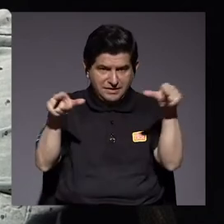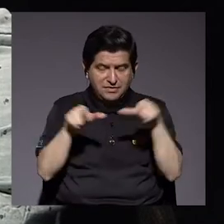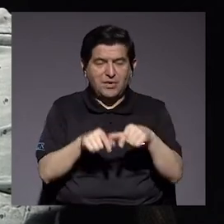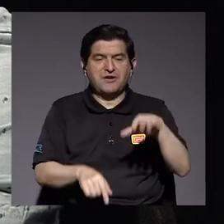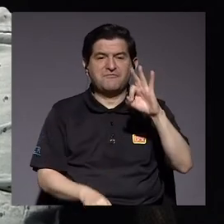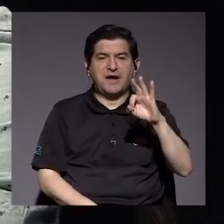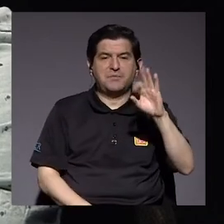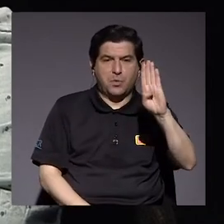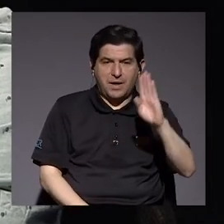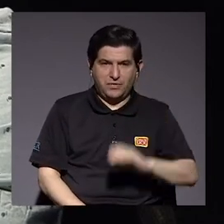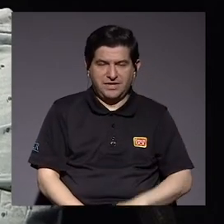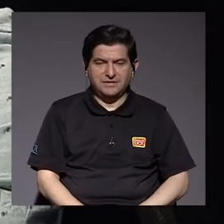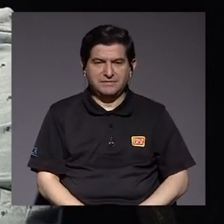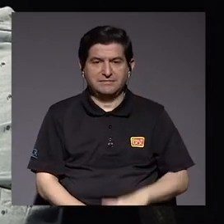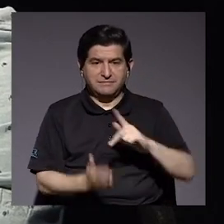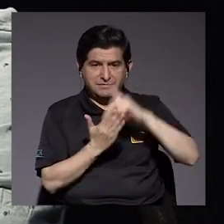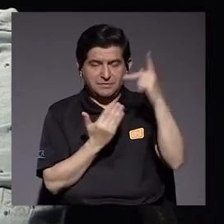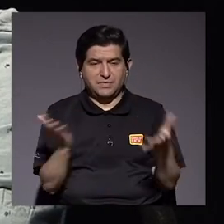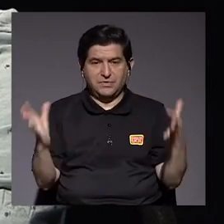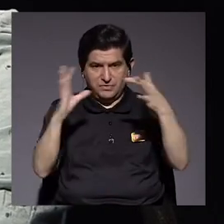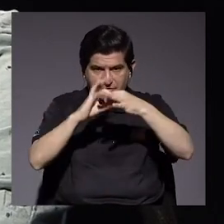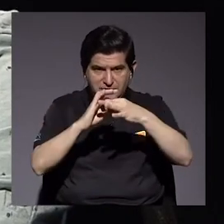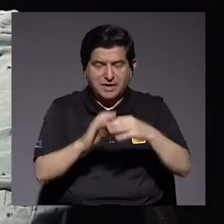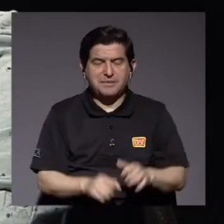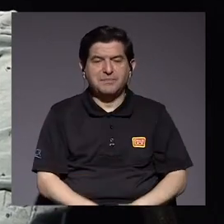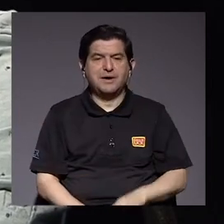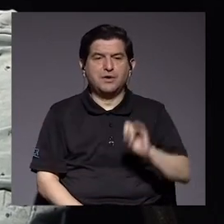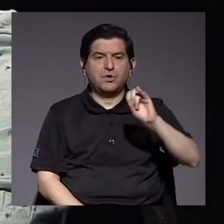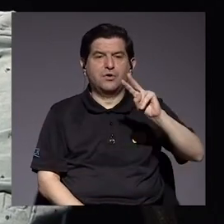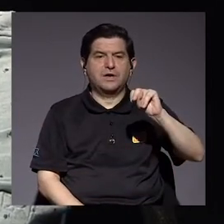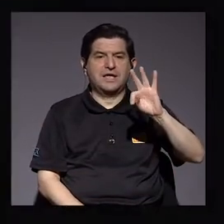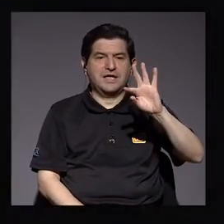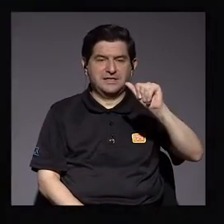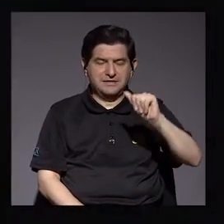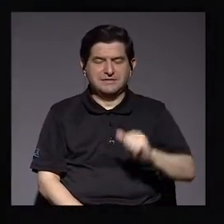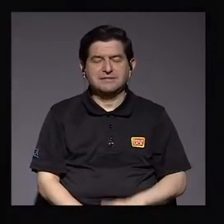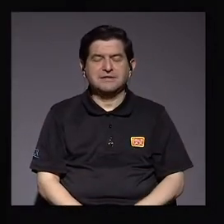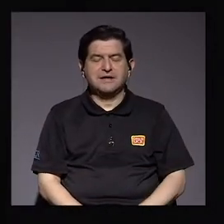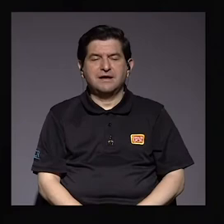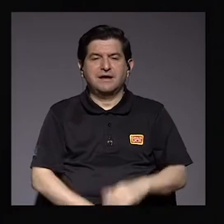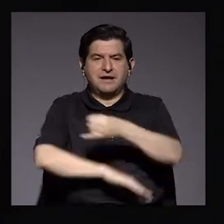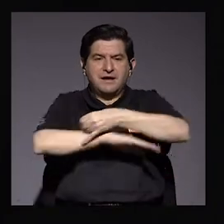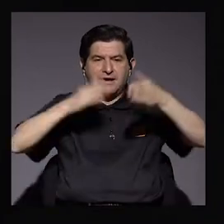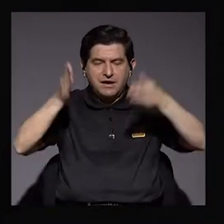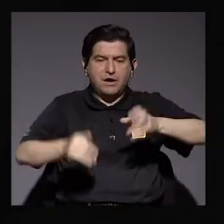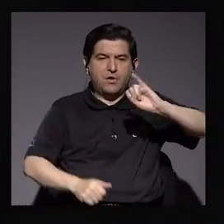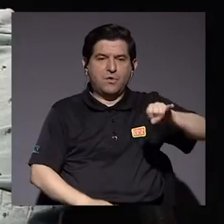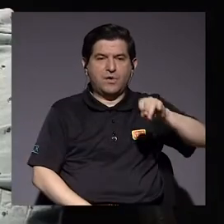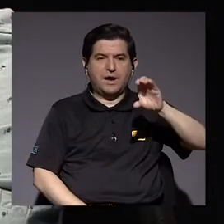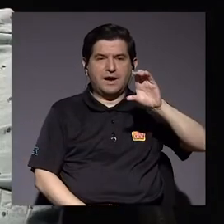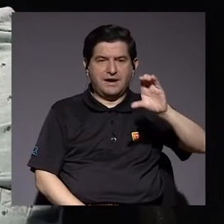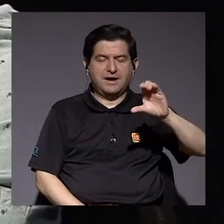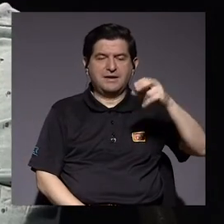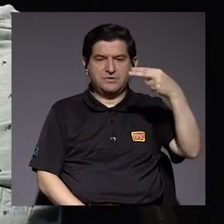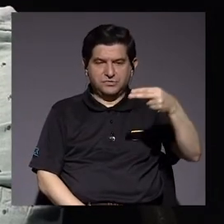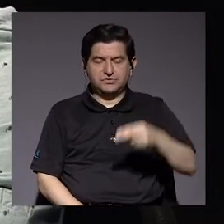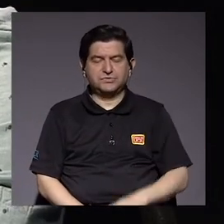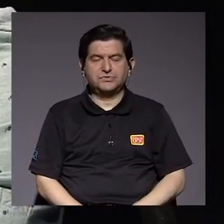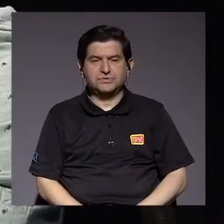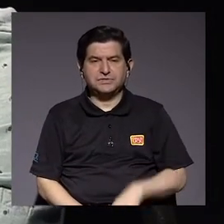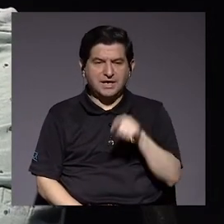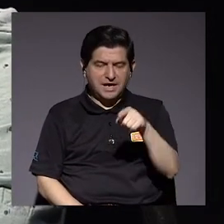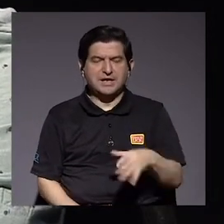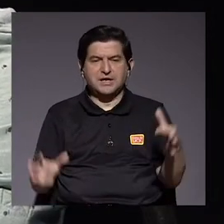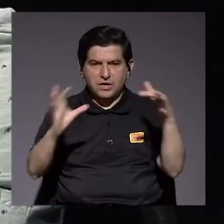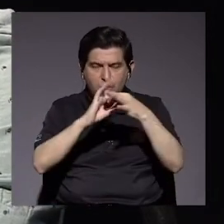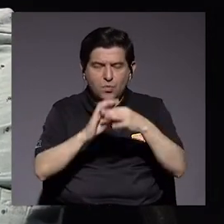aquí hay que resaltarlo, es un programa conjunto con el INTA, así con es. El ingeniero Juan Carlos Hernández, y ese, hay un sinergismo institucional